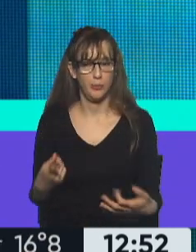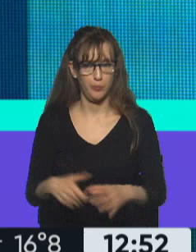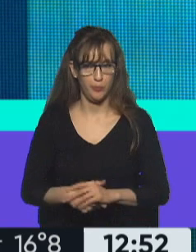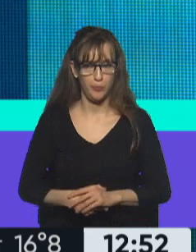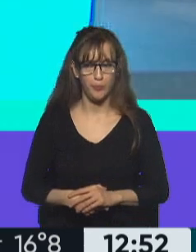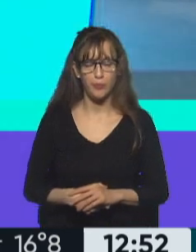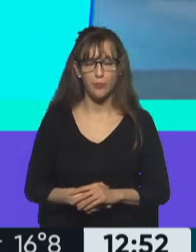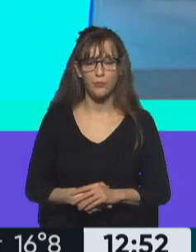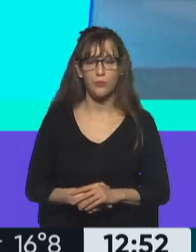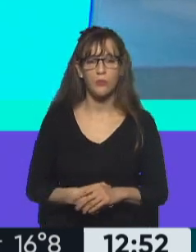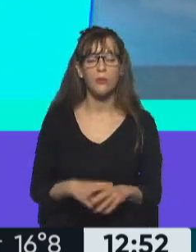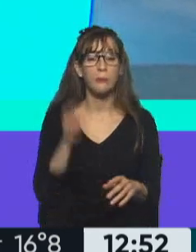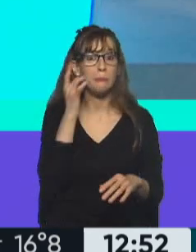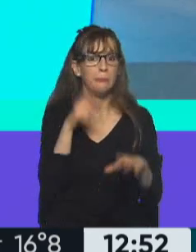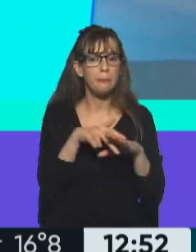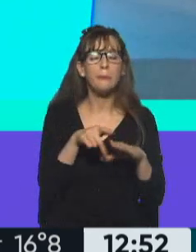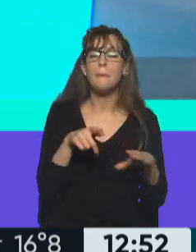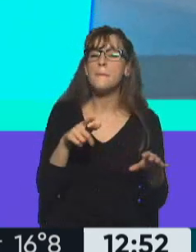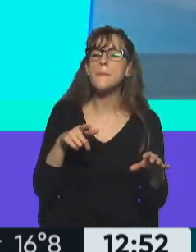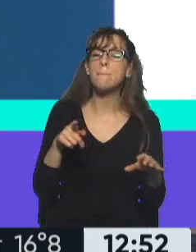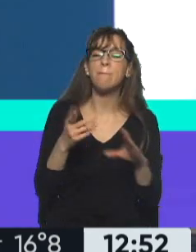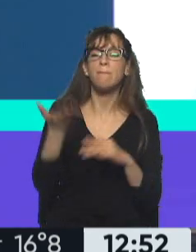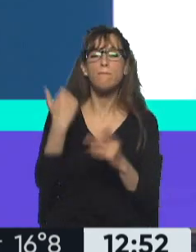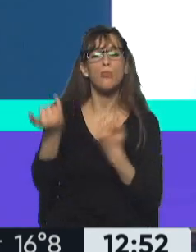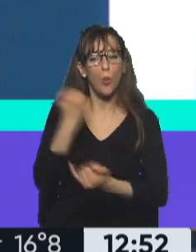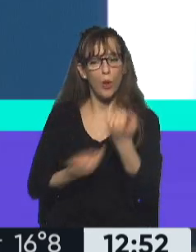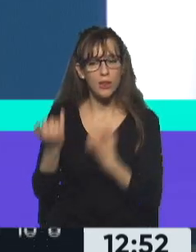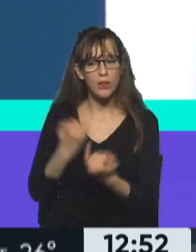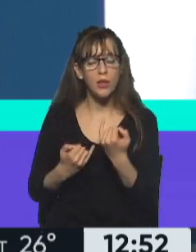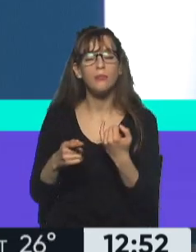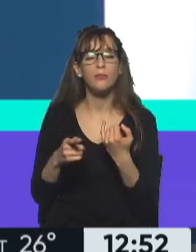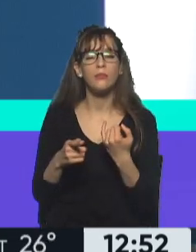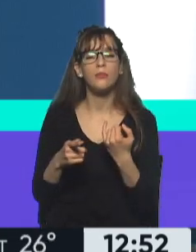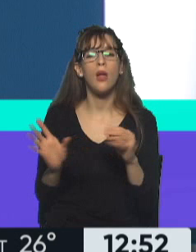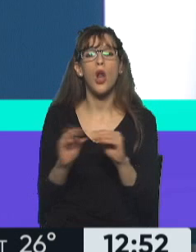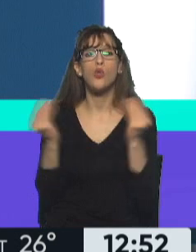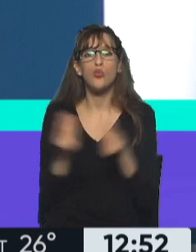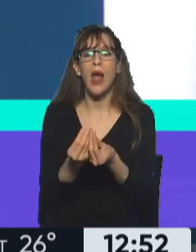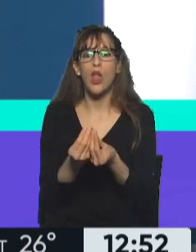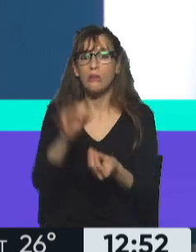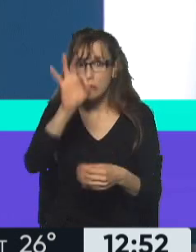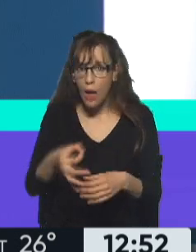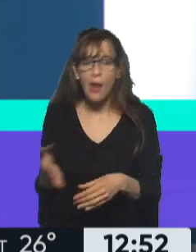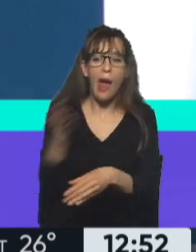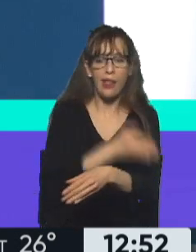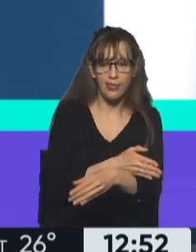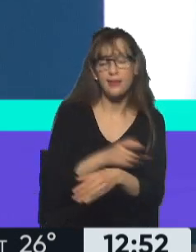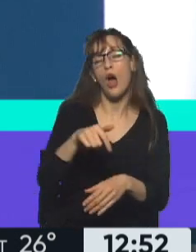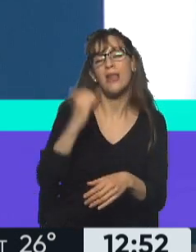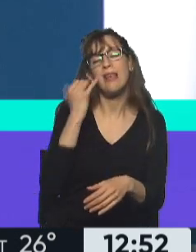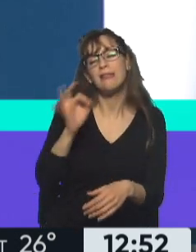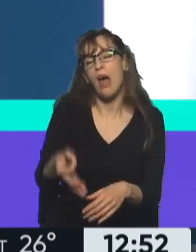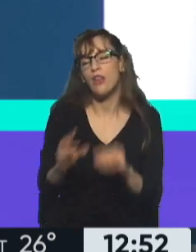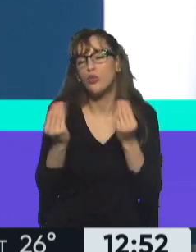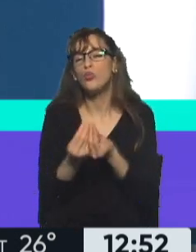revertirlo nos contaba esa noche antes de que debe conocer los resultados y ahora con los resultados pues esto me parece que